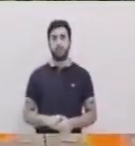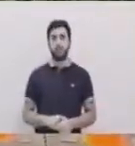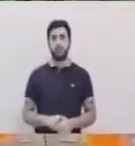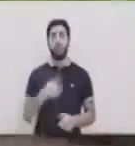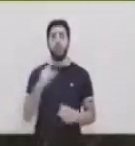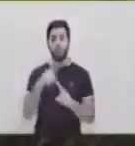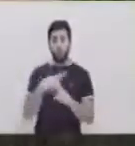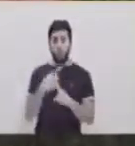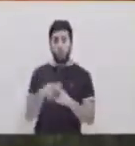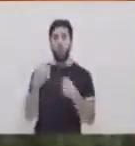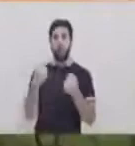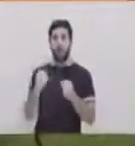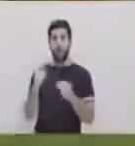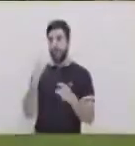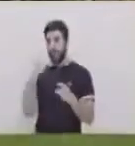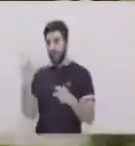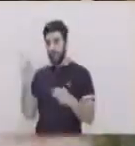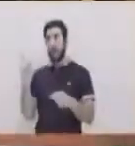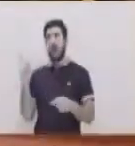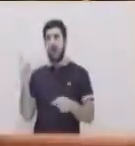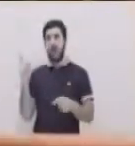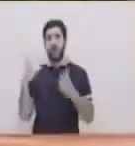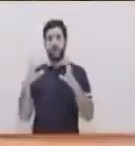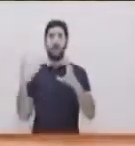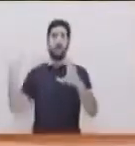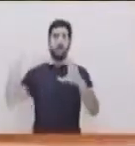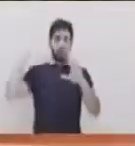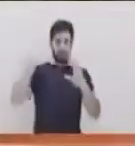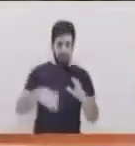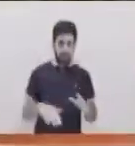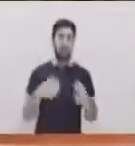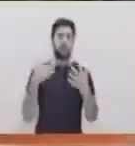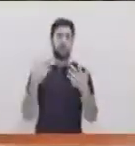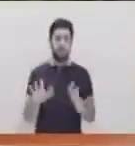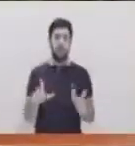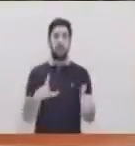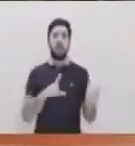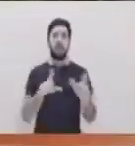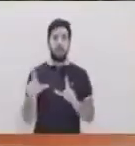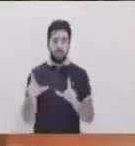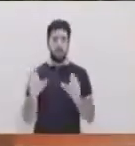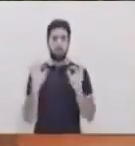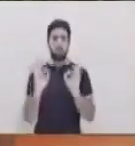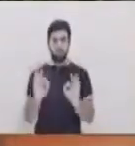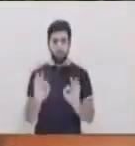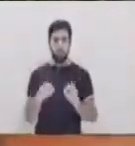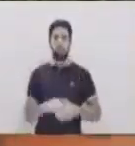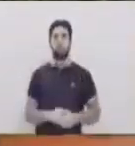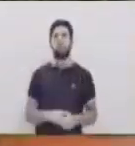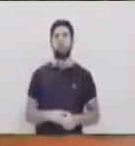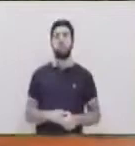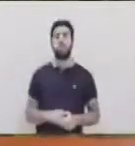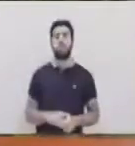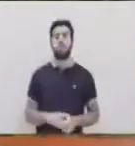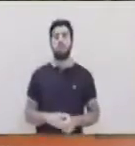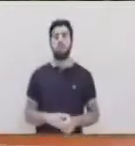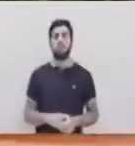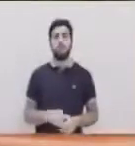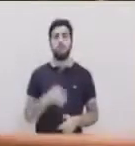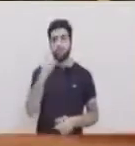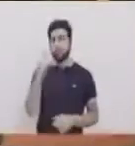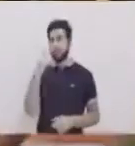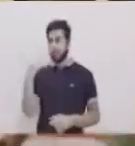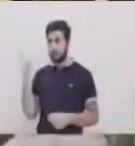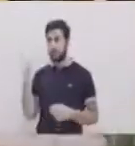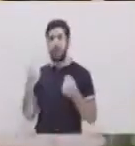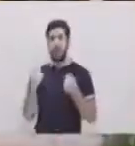movimiento. Cuando voy hacia arriba, saco el brazo atrás de batida, golpeo y se hace un